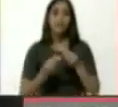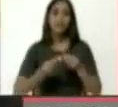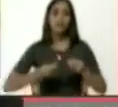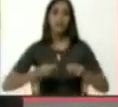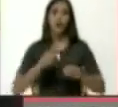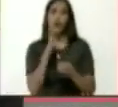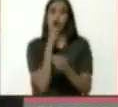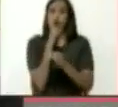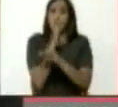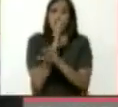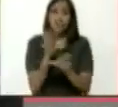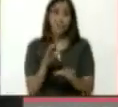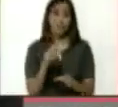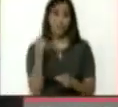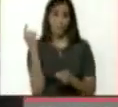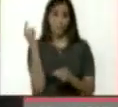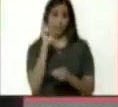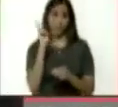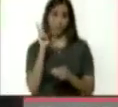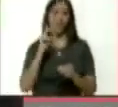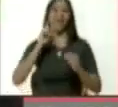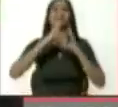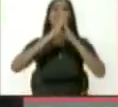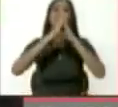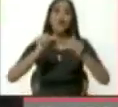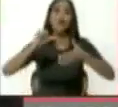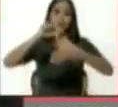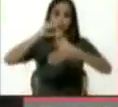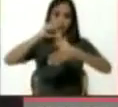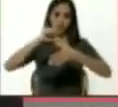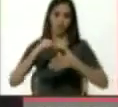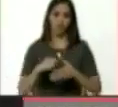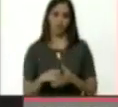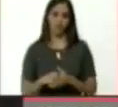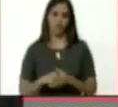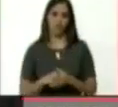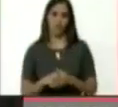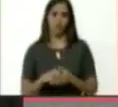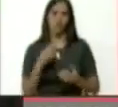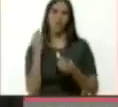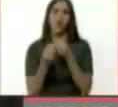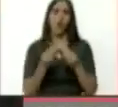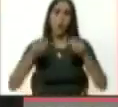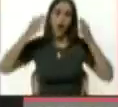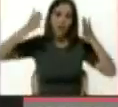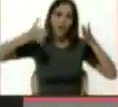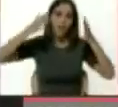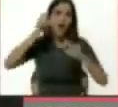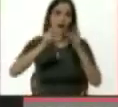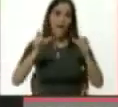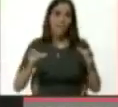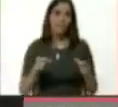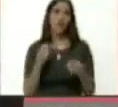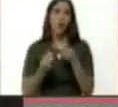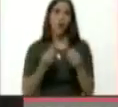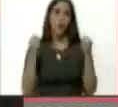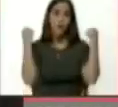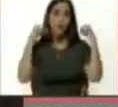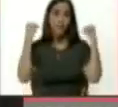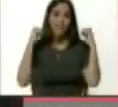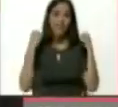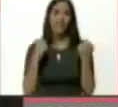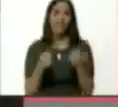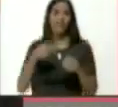barbaridades, no nada más en Venezuela, en toda Latinoamérica, de cómo han formado gente, de cómo han entrenado gente en